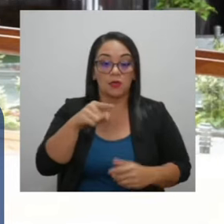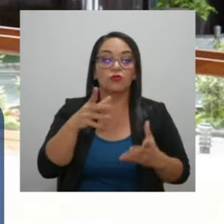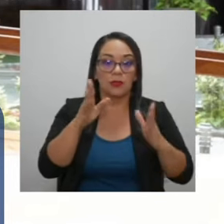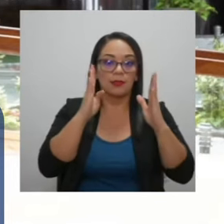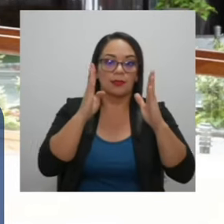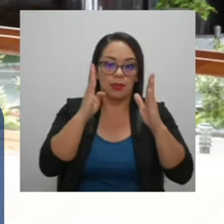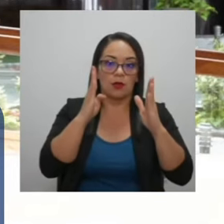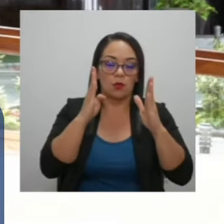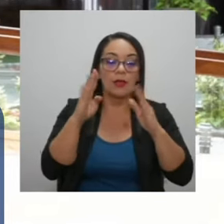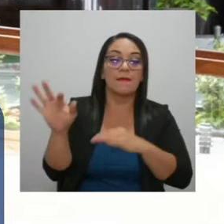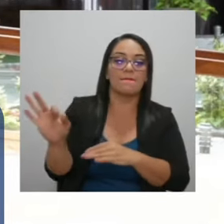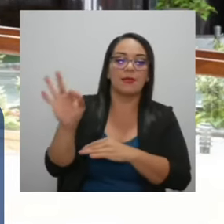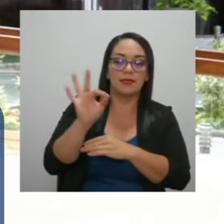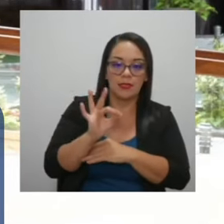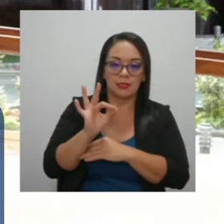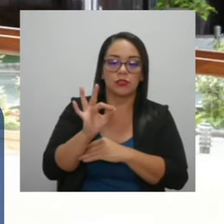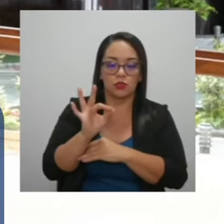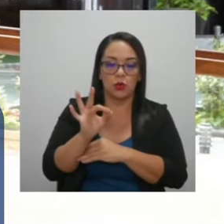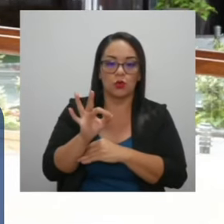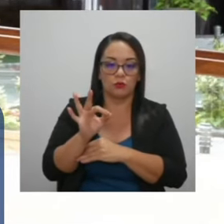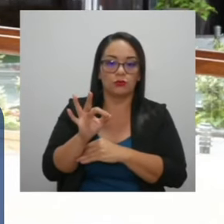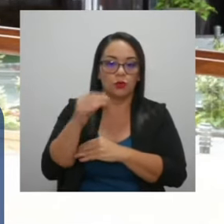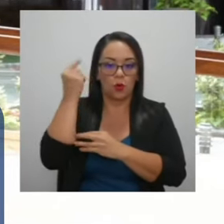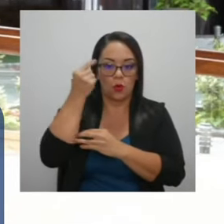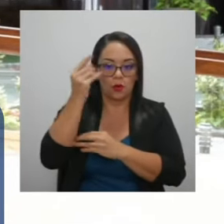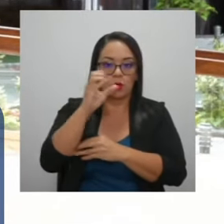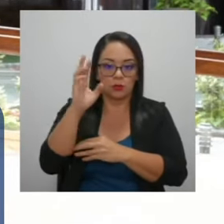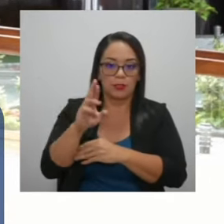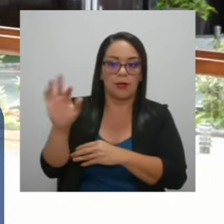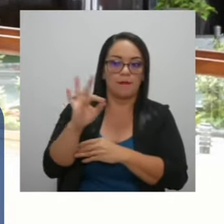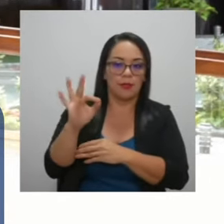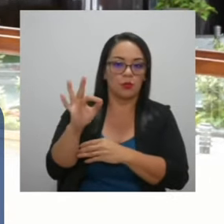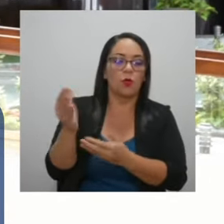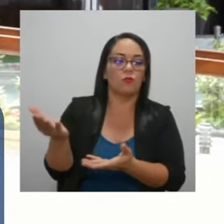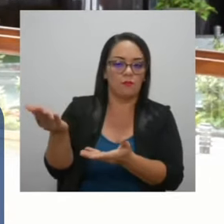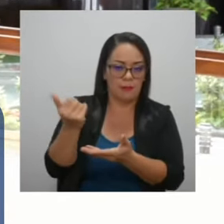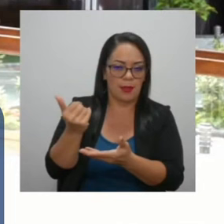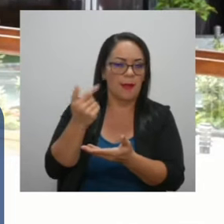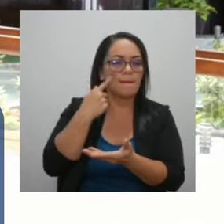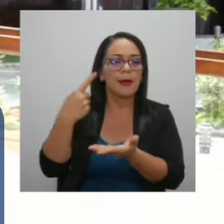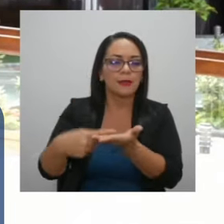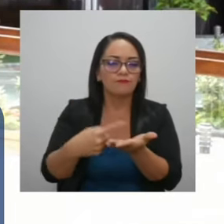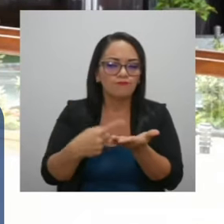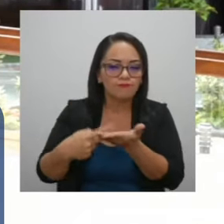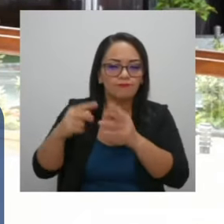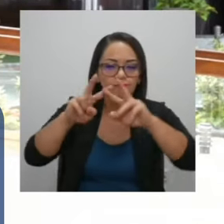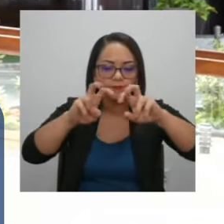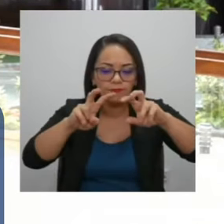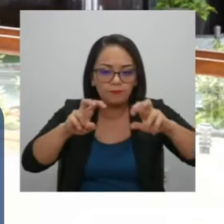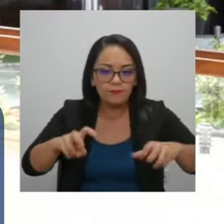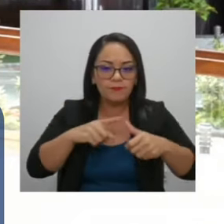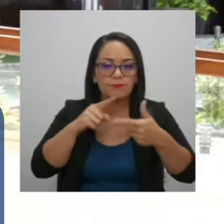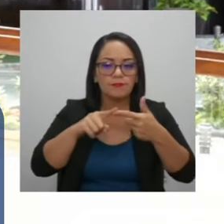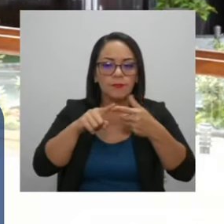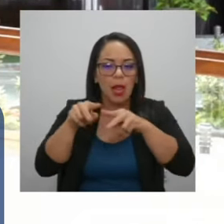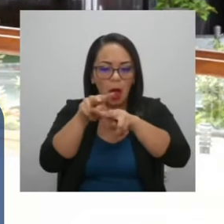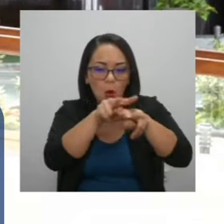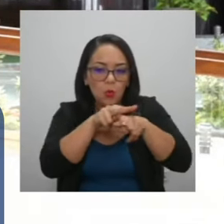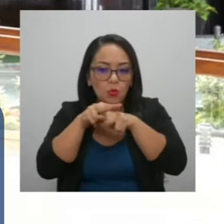que les hizo el Gobierno de la República para ver, examinar, auditar